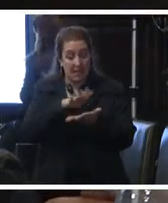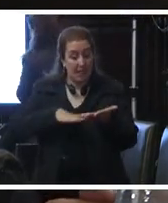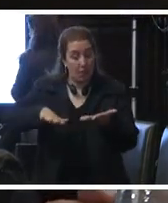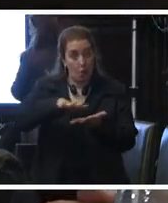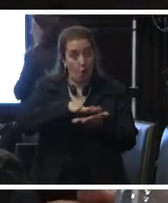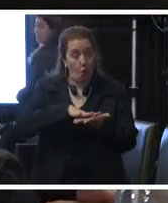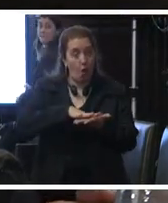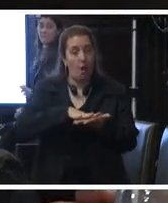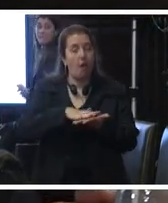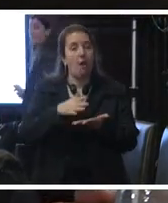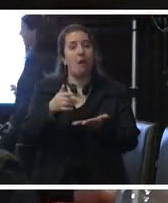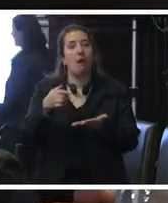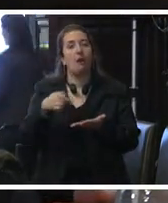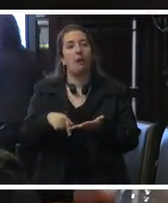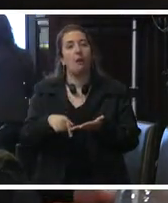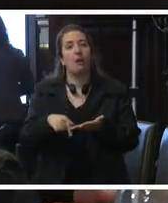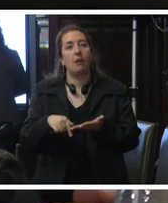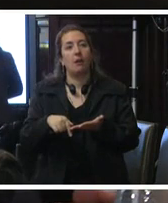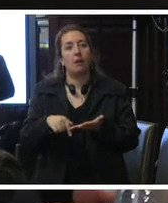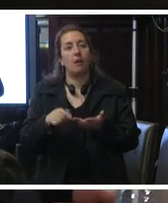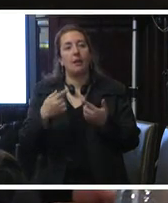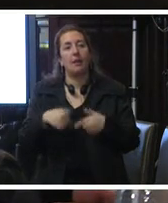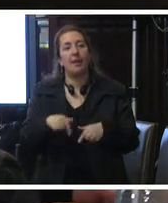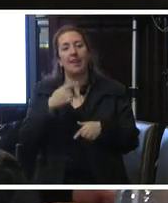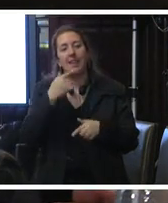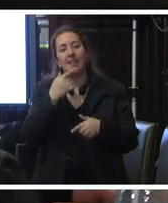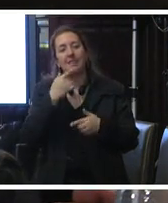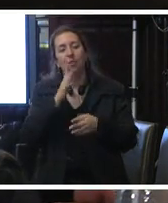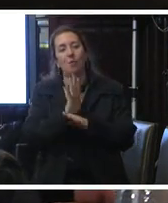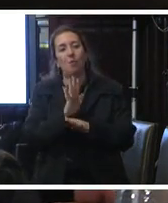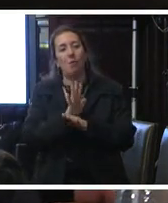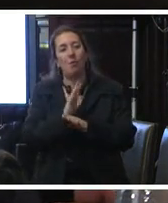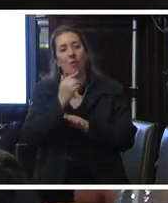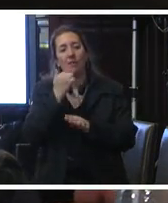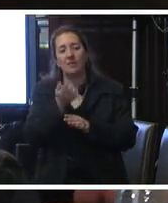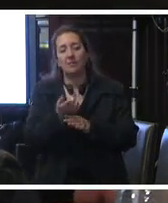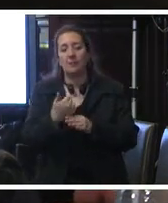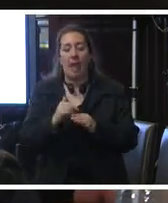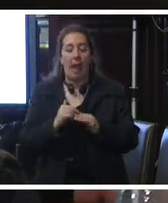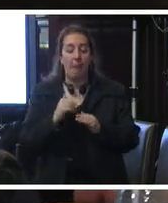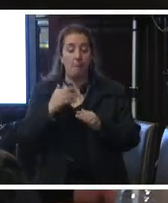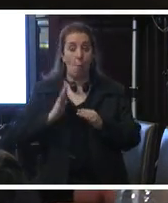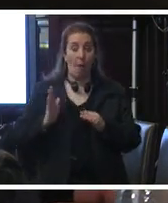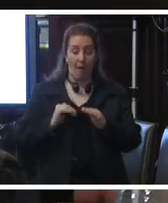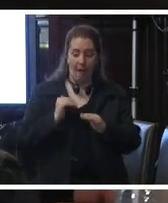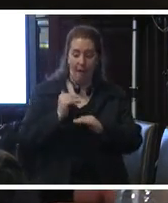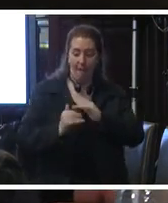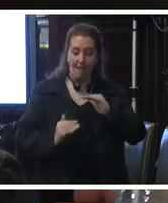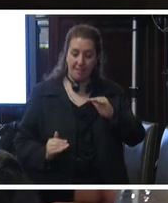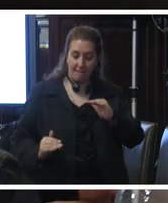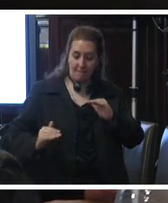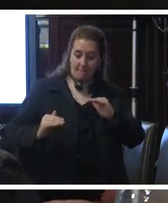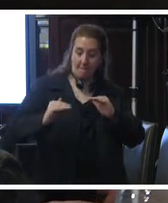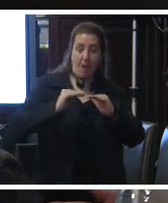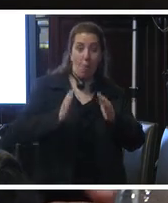región y que tiene que ver con la descalificación de los avances que hemos conseguido en materia de igualdad de